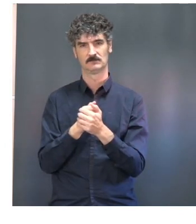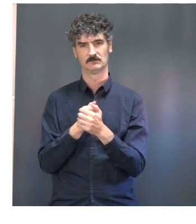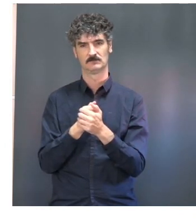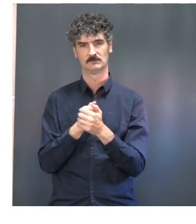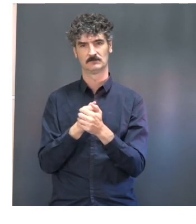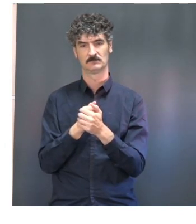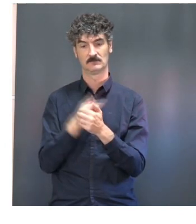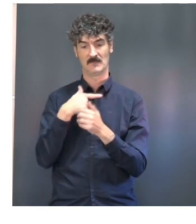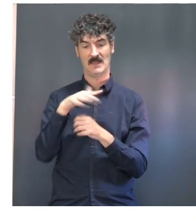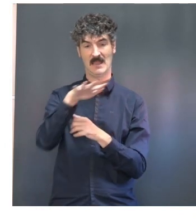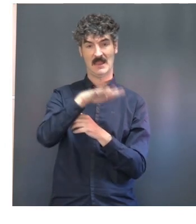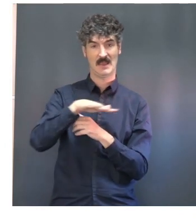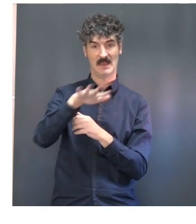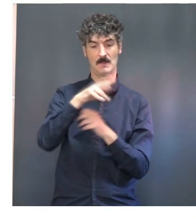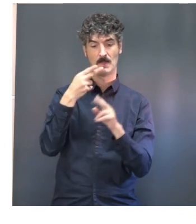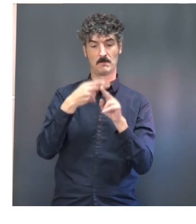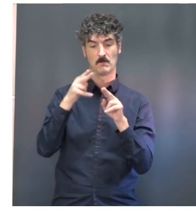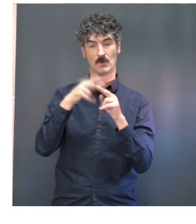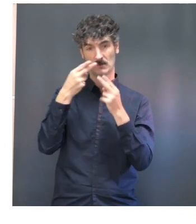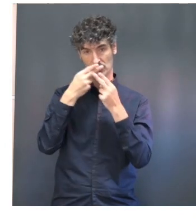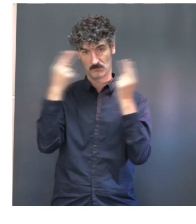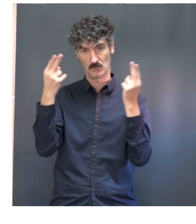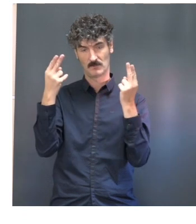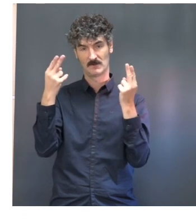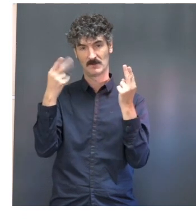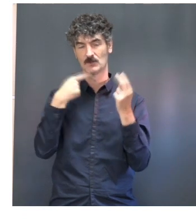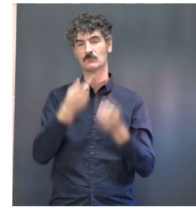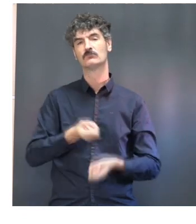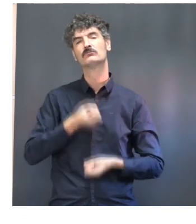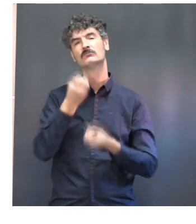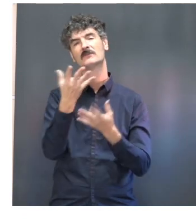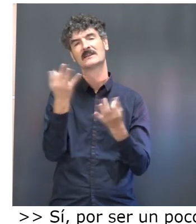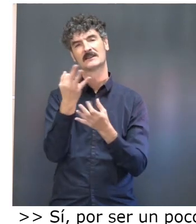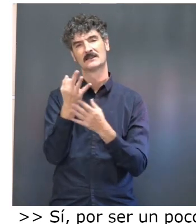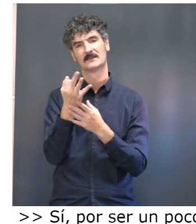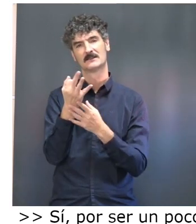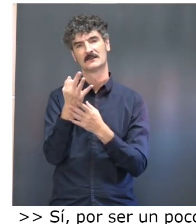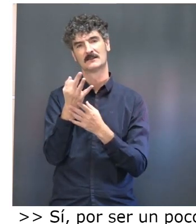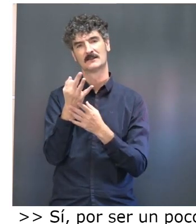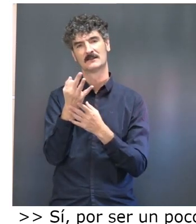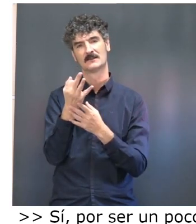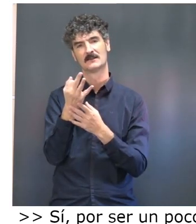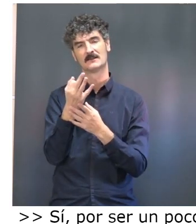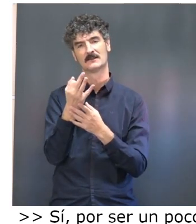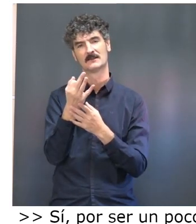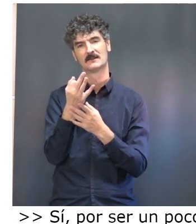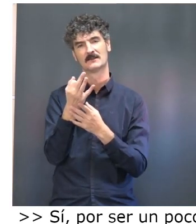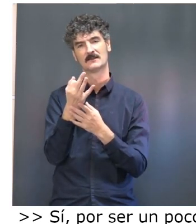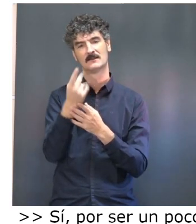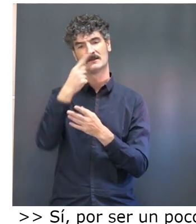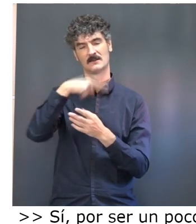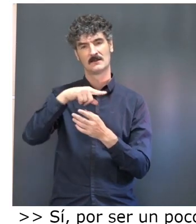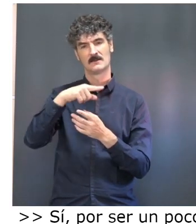Desde el área, ¿no?, de política pública, yo aumentaría que que la tendencia debería de ser